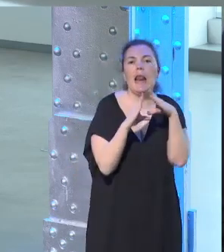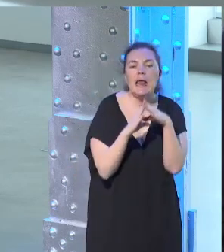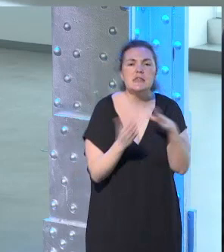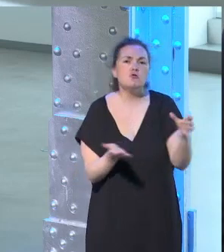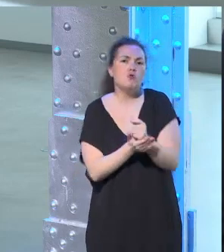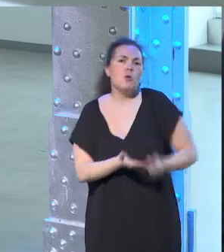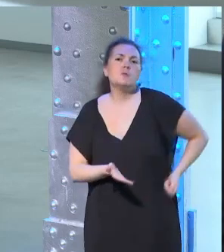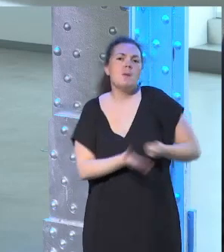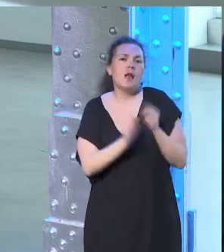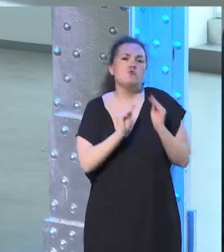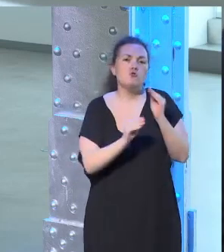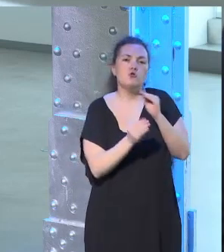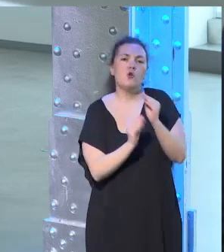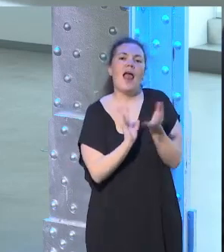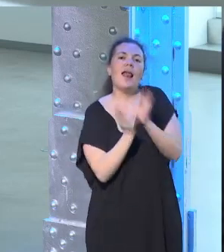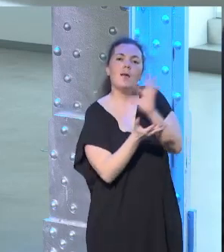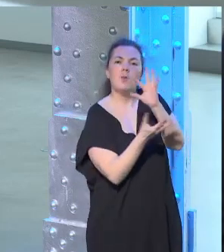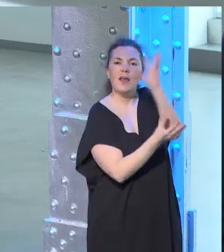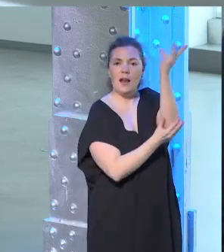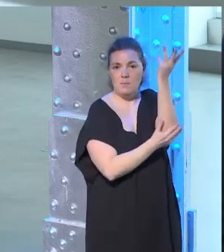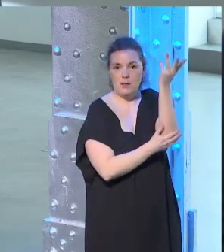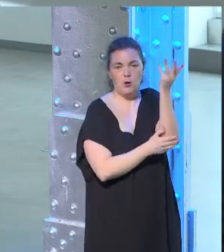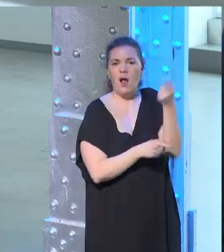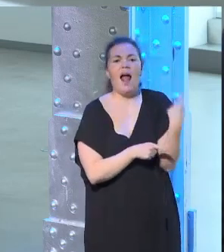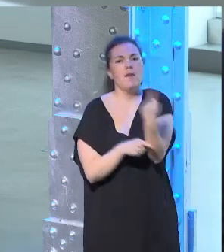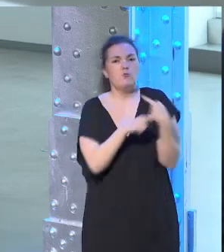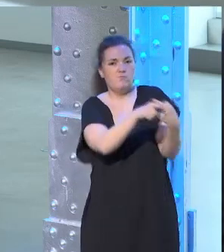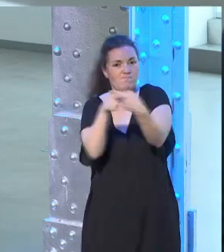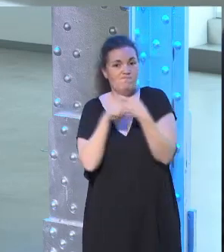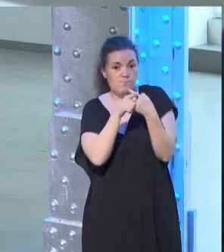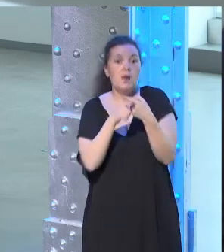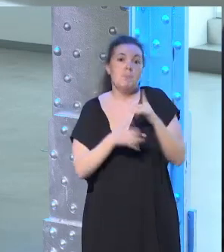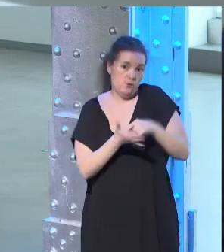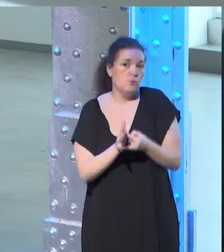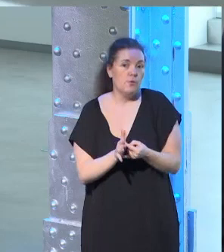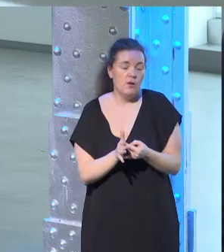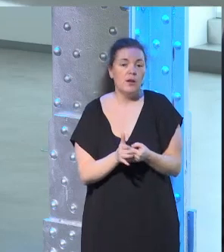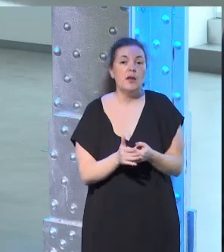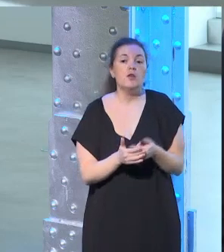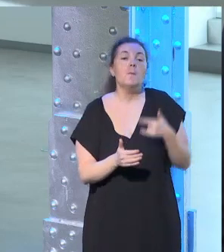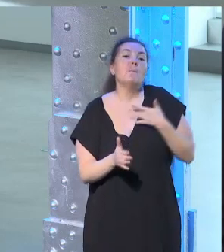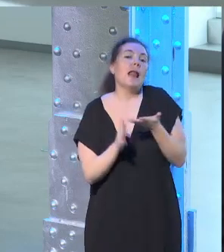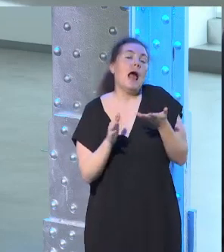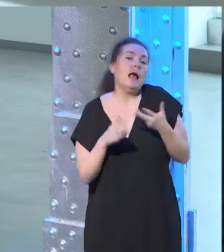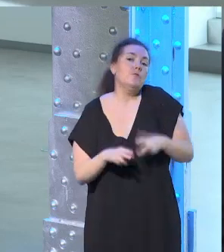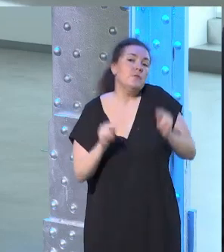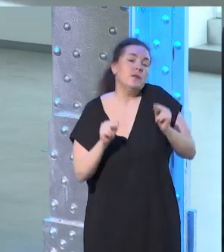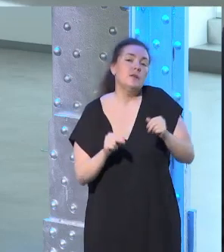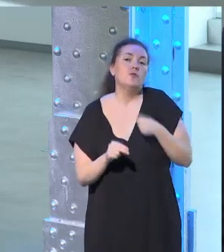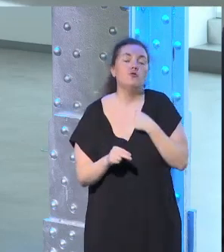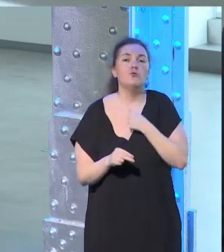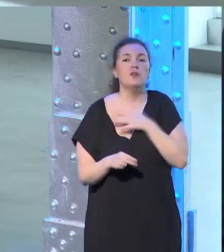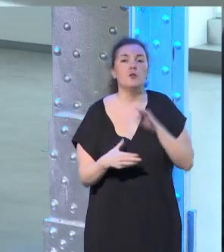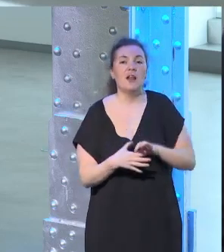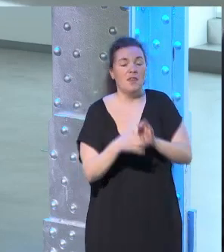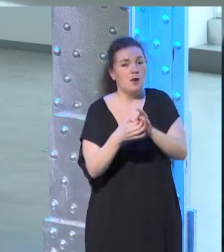todos pagando el cambio climático a escote. Así sí que habrá solución, ¿no? Y para acabar, yo diría que, por lanzar y